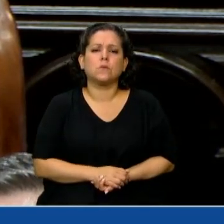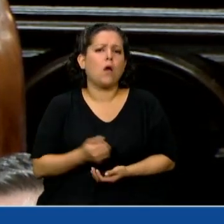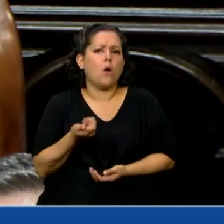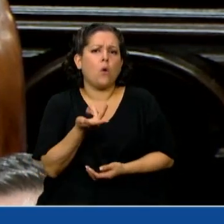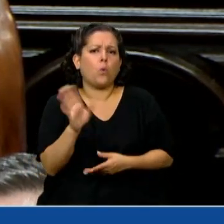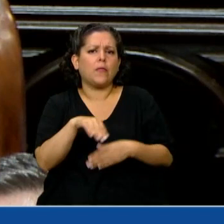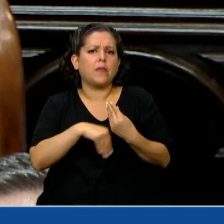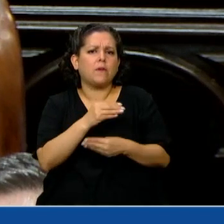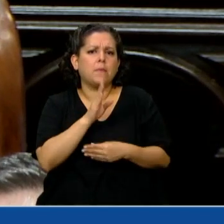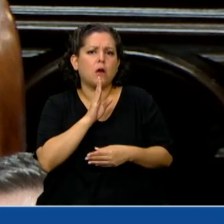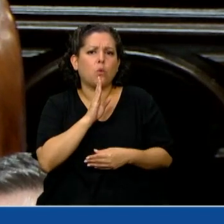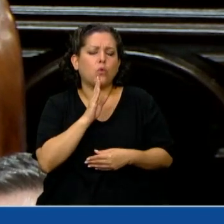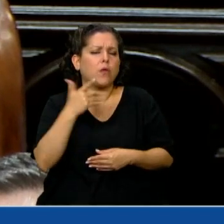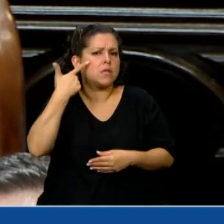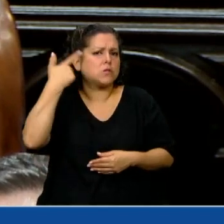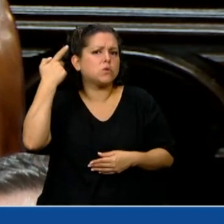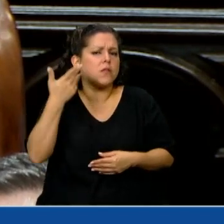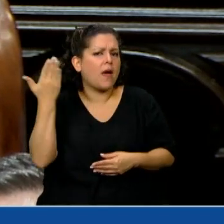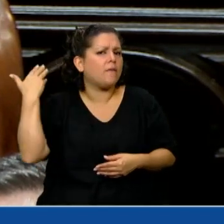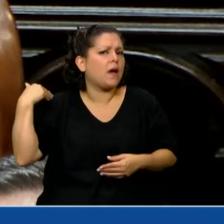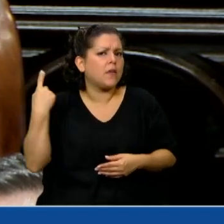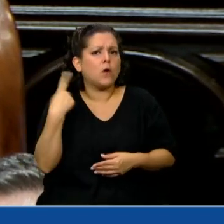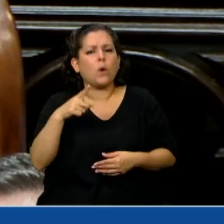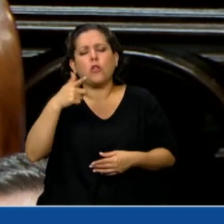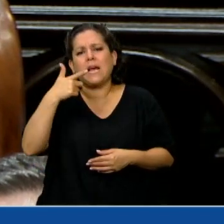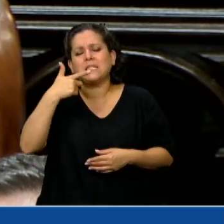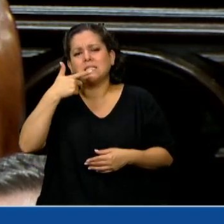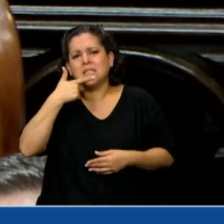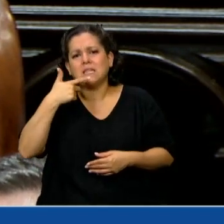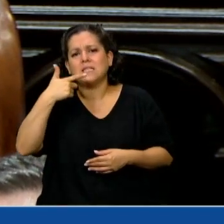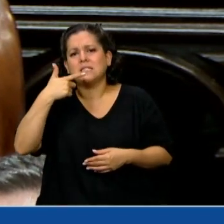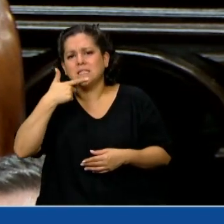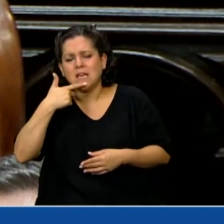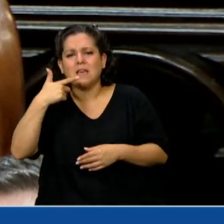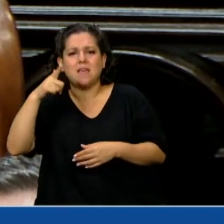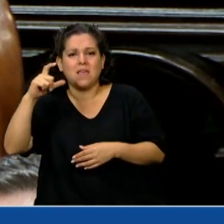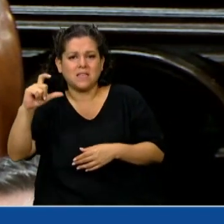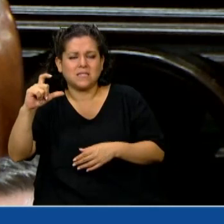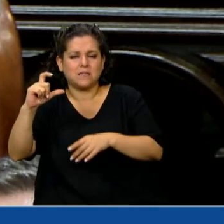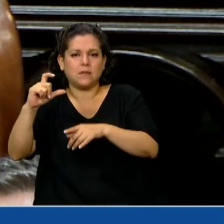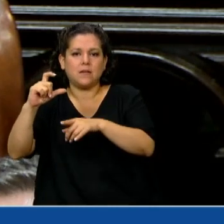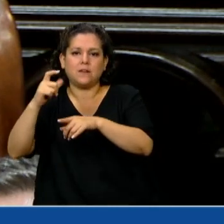¿Cuántas familias judías se suicidaban cuando las SS hacían razzias?